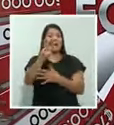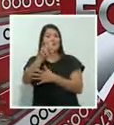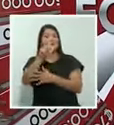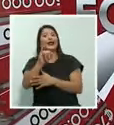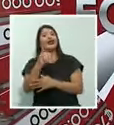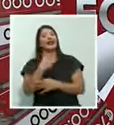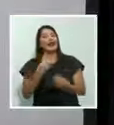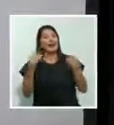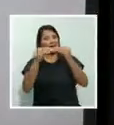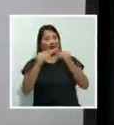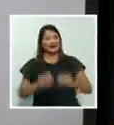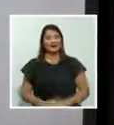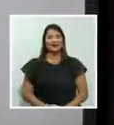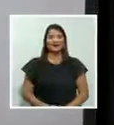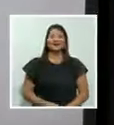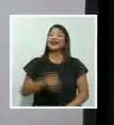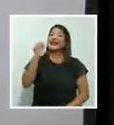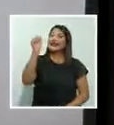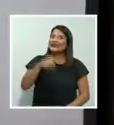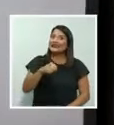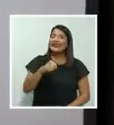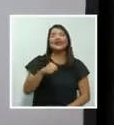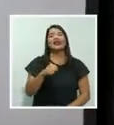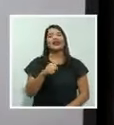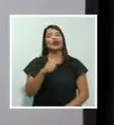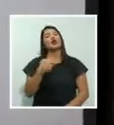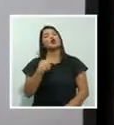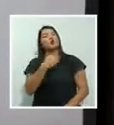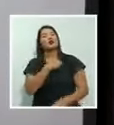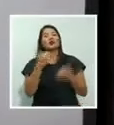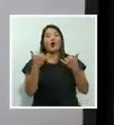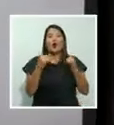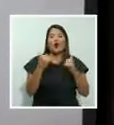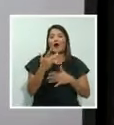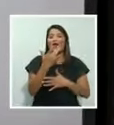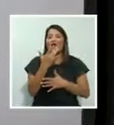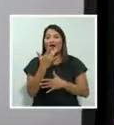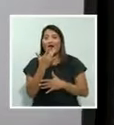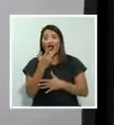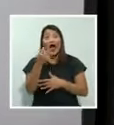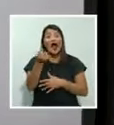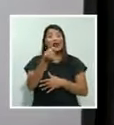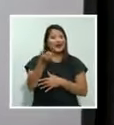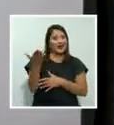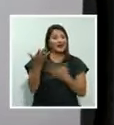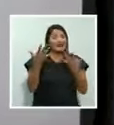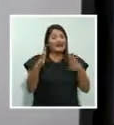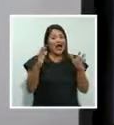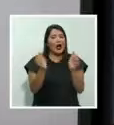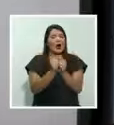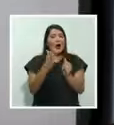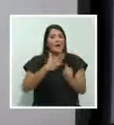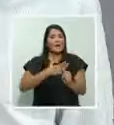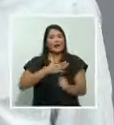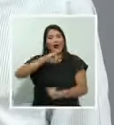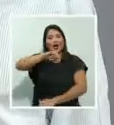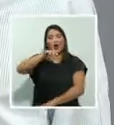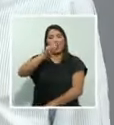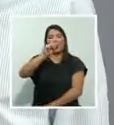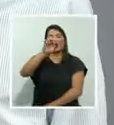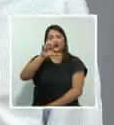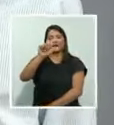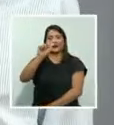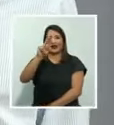Rueda de la Fortuna. Meli. Sí, es uno de nuestros juegos favoritos, Dado Manía. Ya está aquí conmigo don José